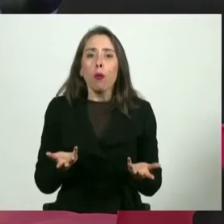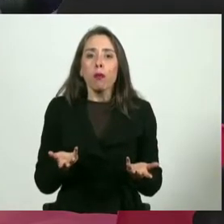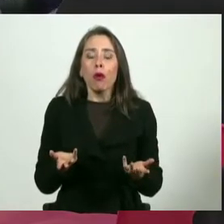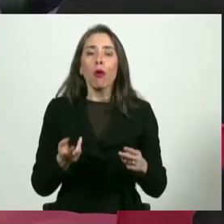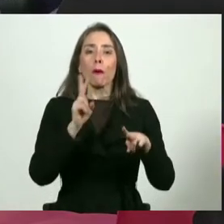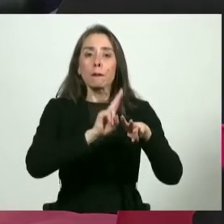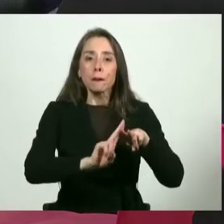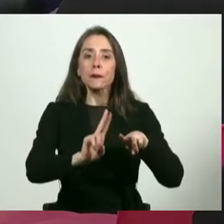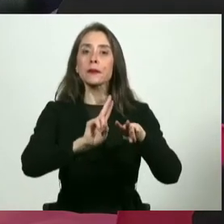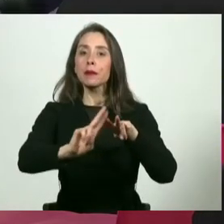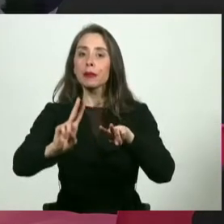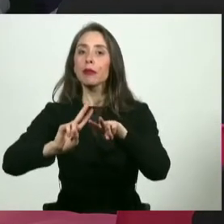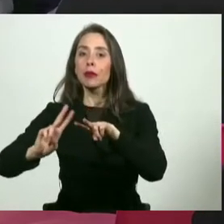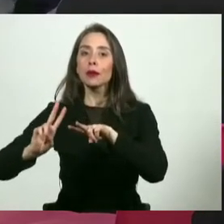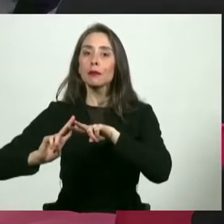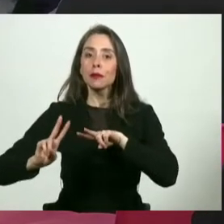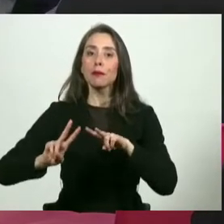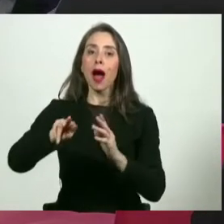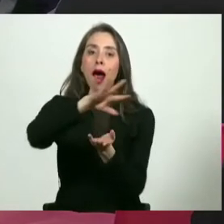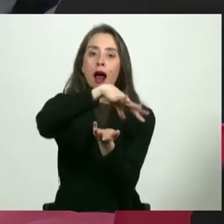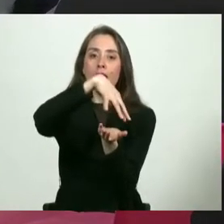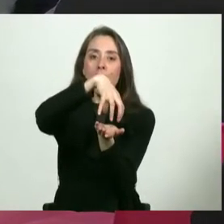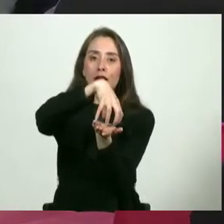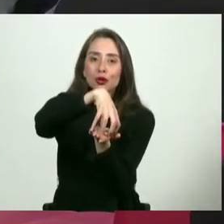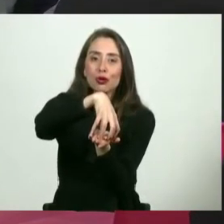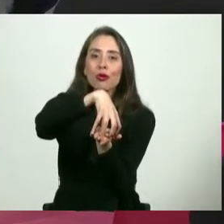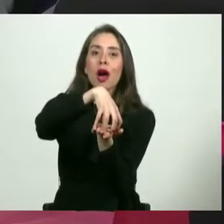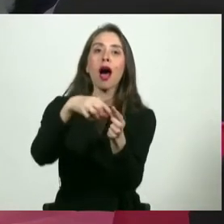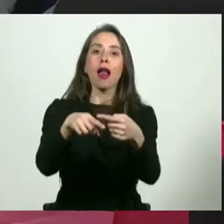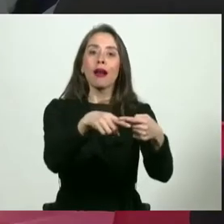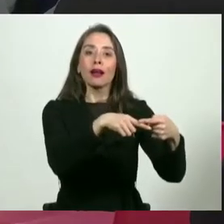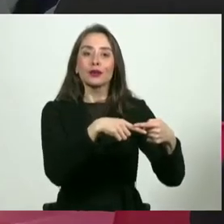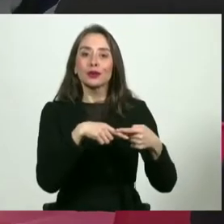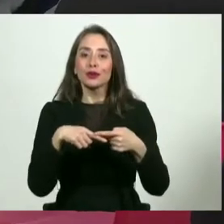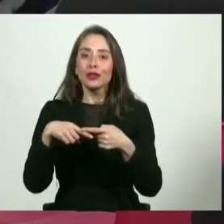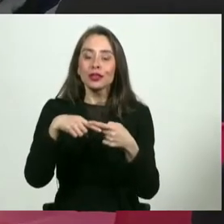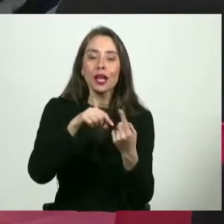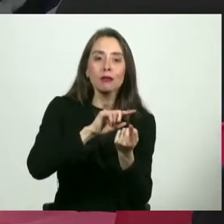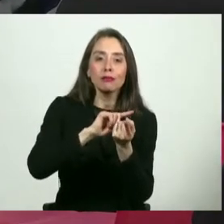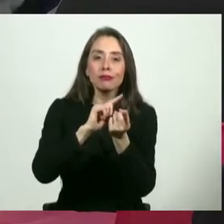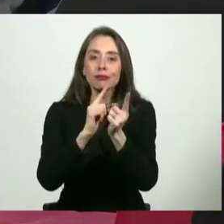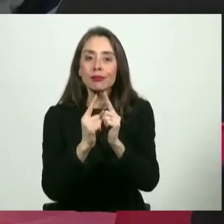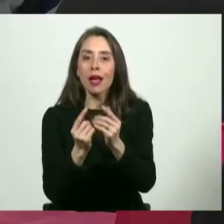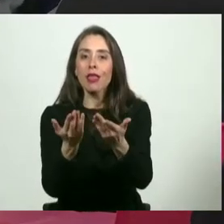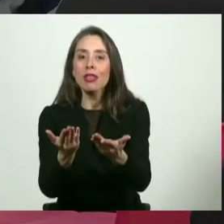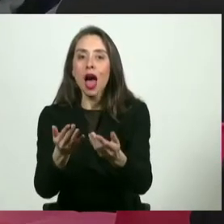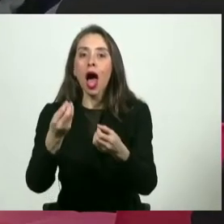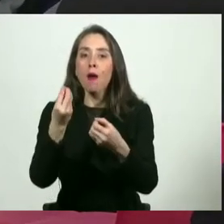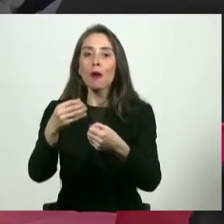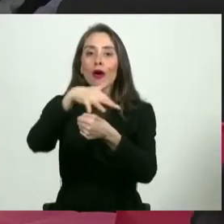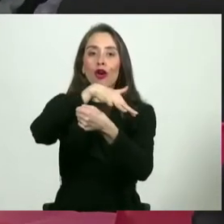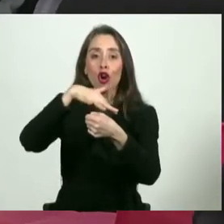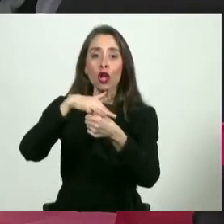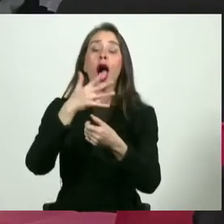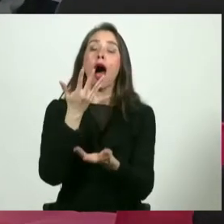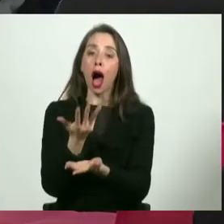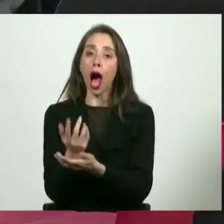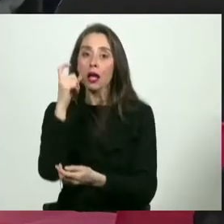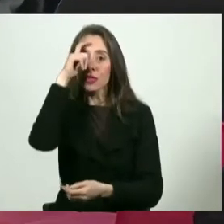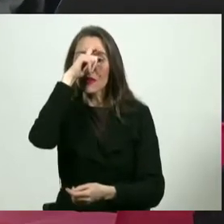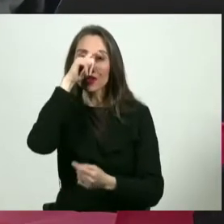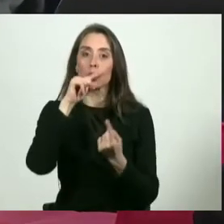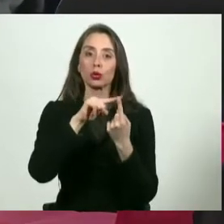vamos preparando como ciudad, como sociedad también, para poder ir generando condiciones objetivas? Porque hay dificultades que van